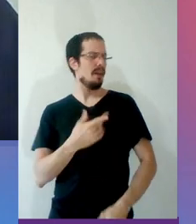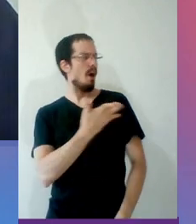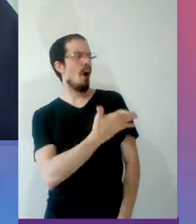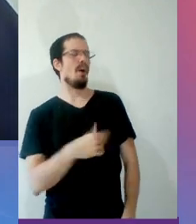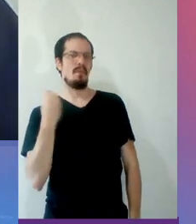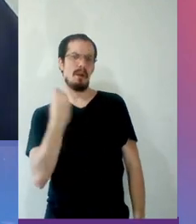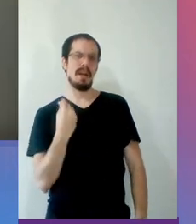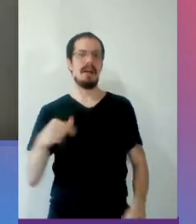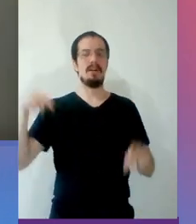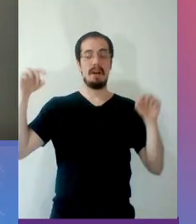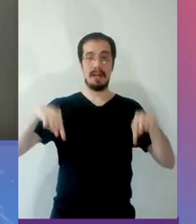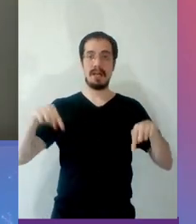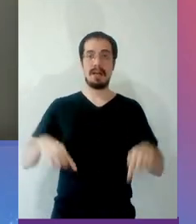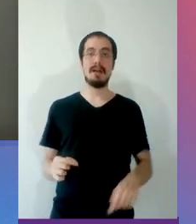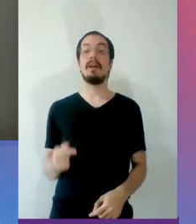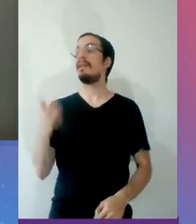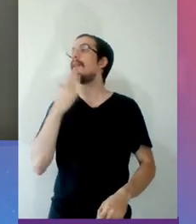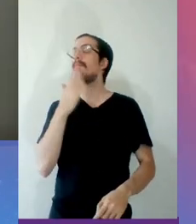misma